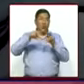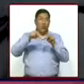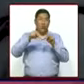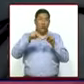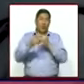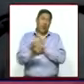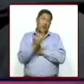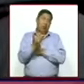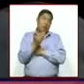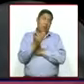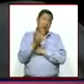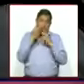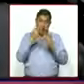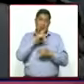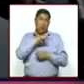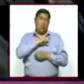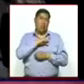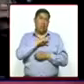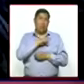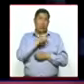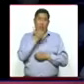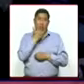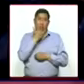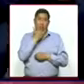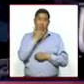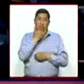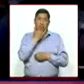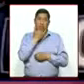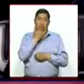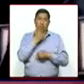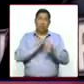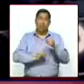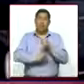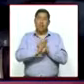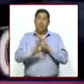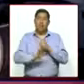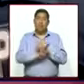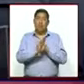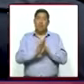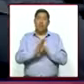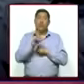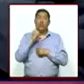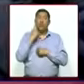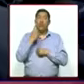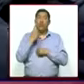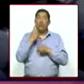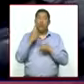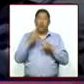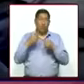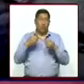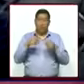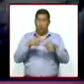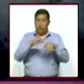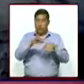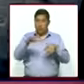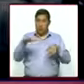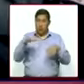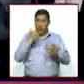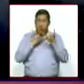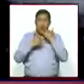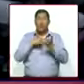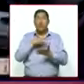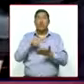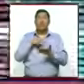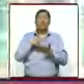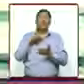Ustedes observan a la policía boliviana custodiando uno de los 8 accesos que tiene